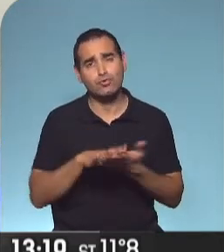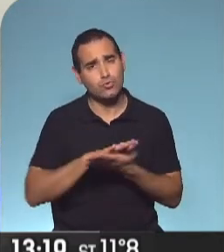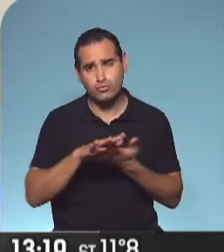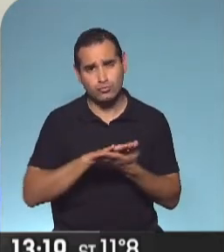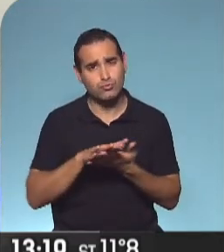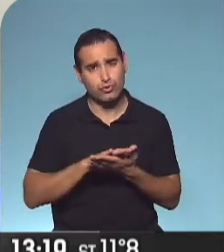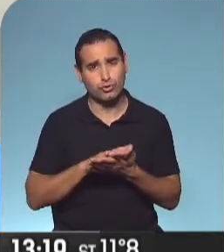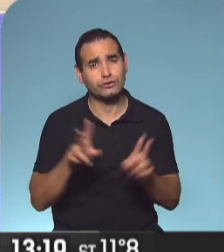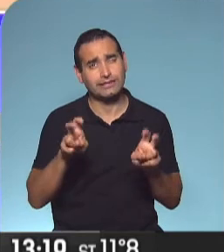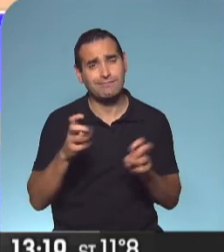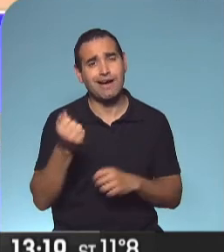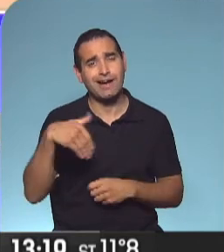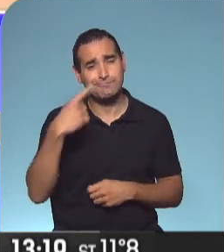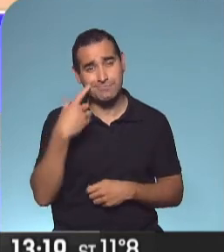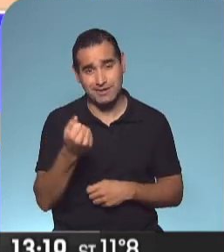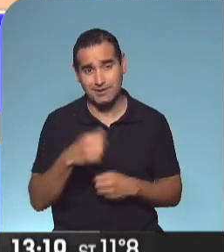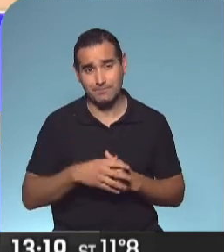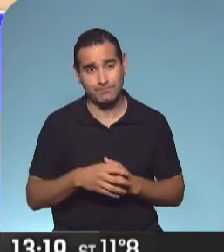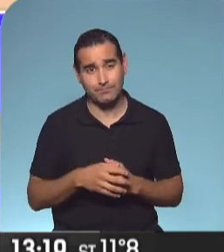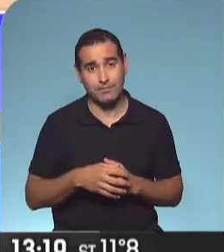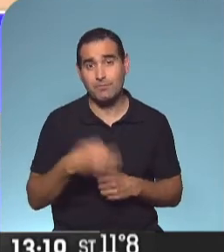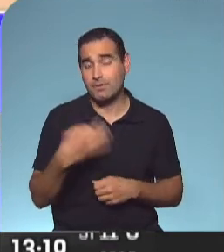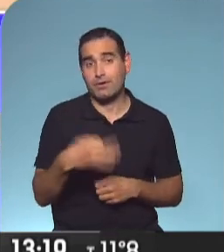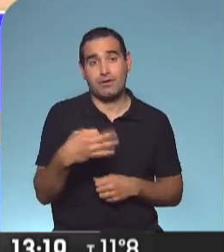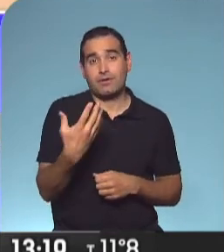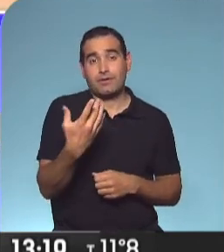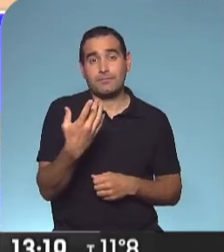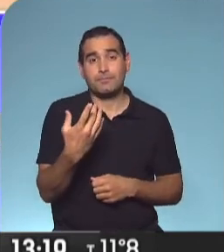verdad, el mayor deudor es el país